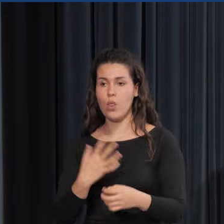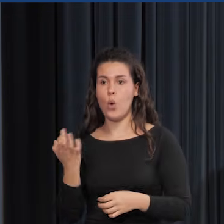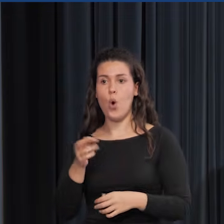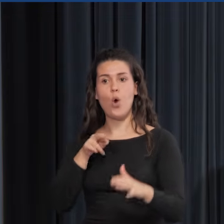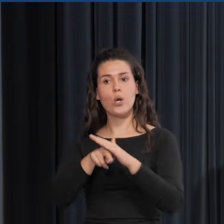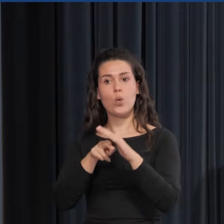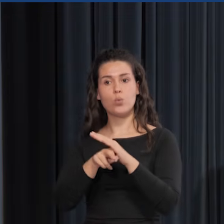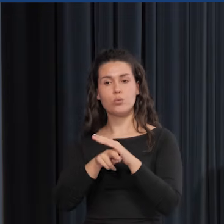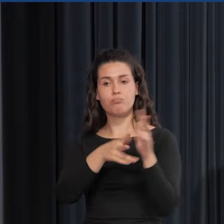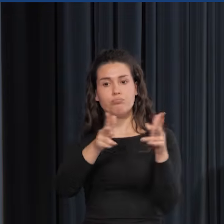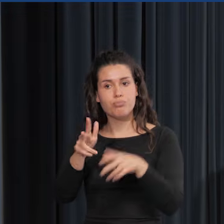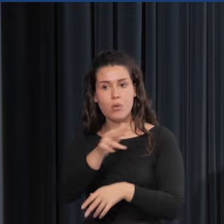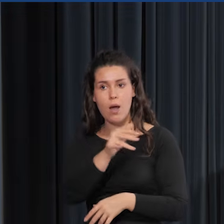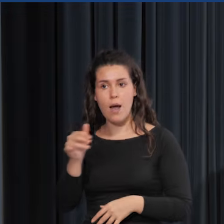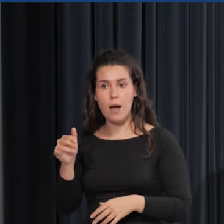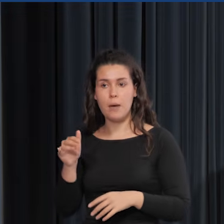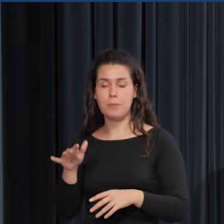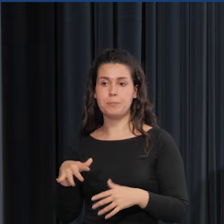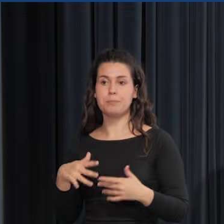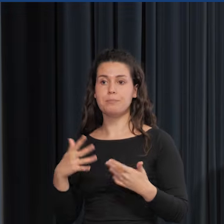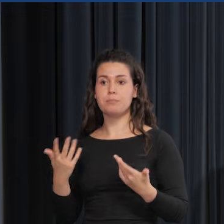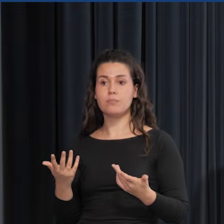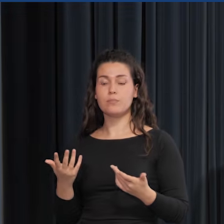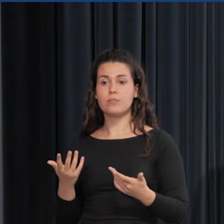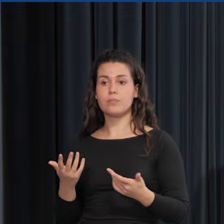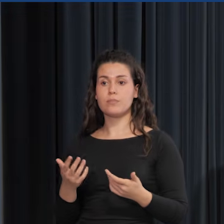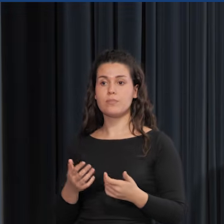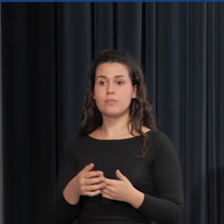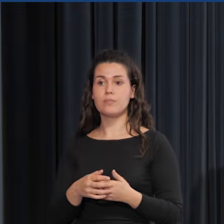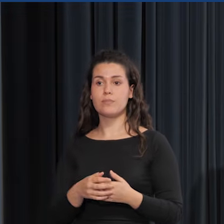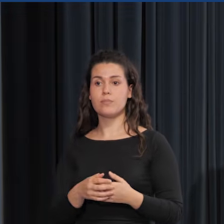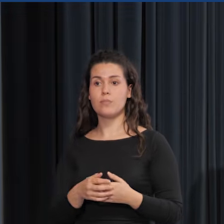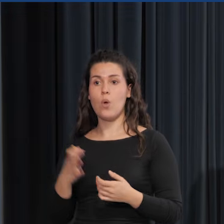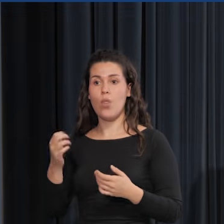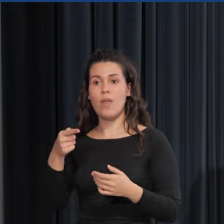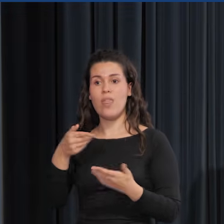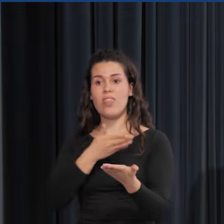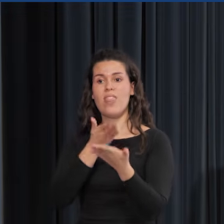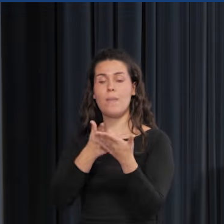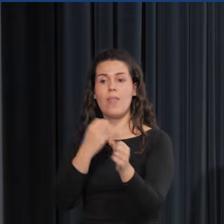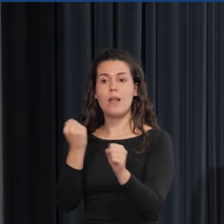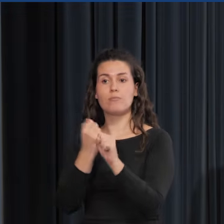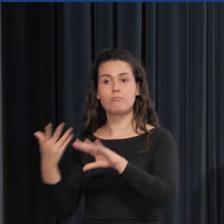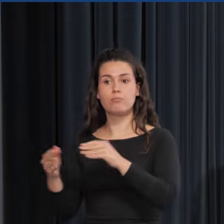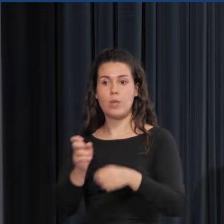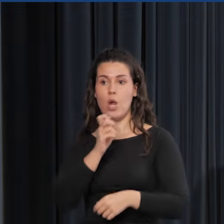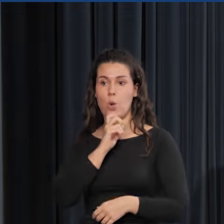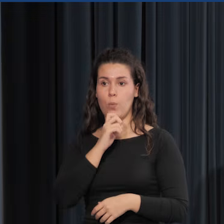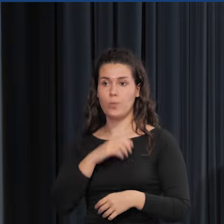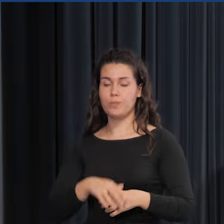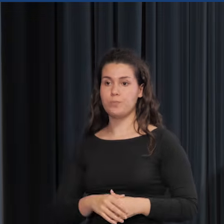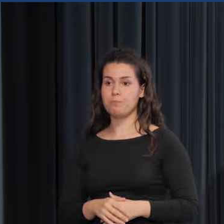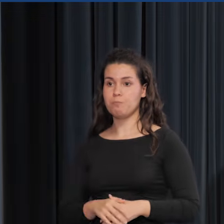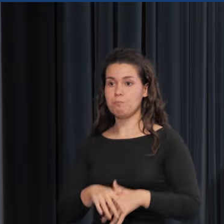tenéis disponibles y bueno, pues cómo se adecúa a la demanda laboral? Pues yo creo que para